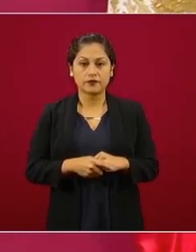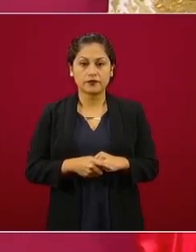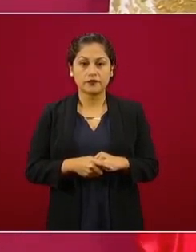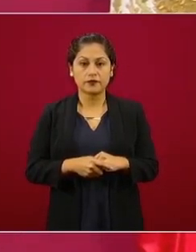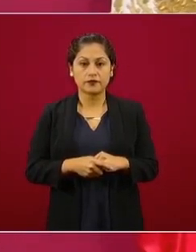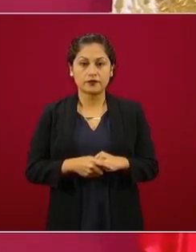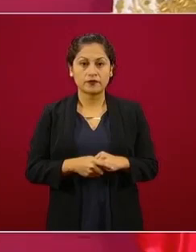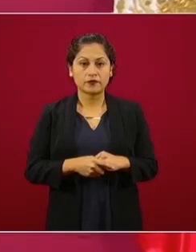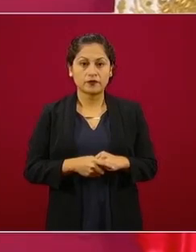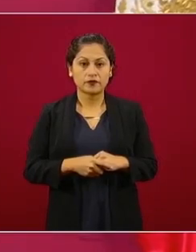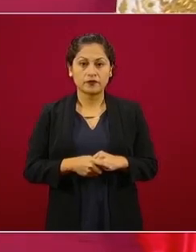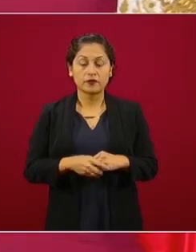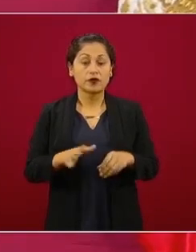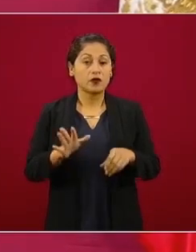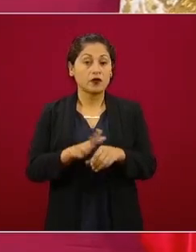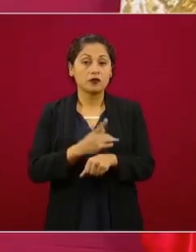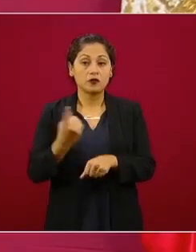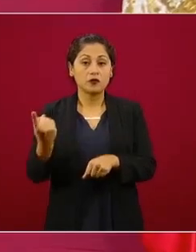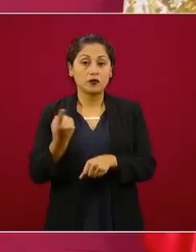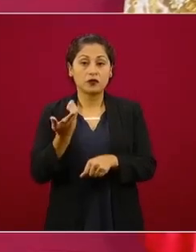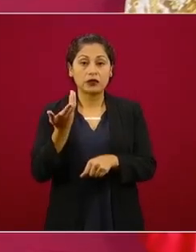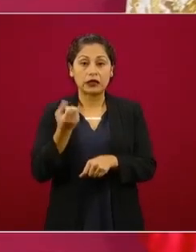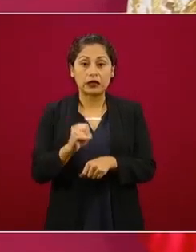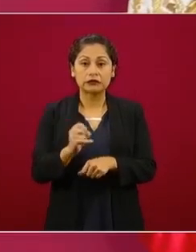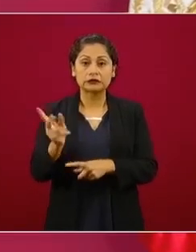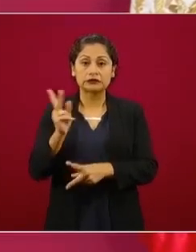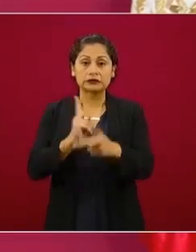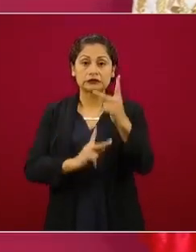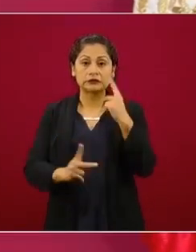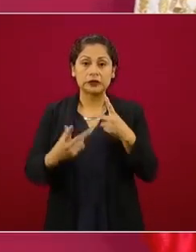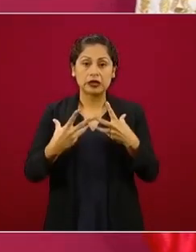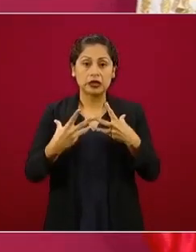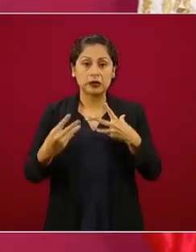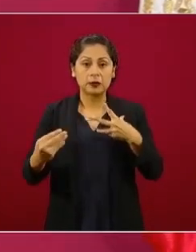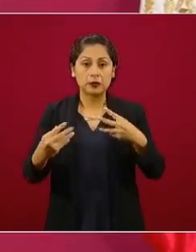algo incontrolable. Se pudo,